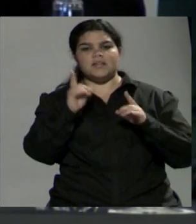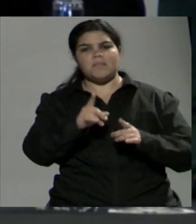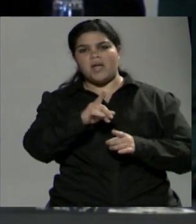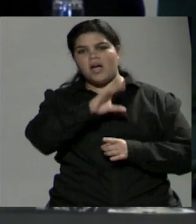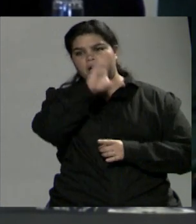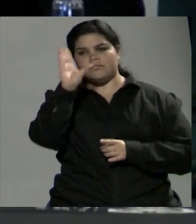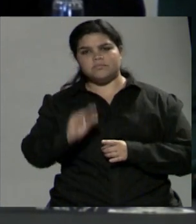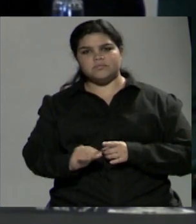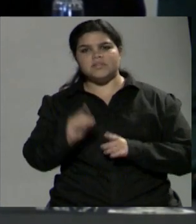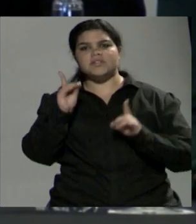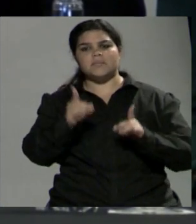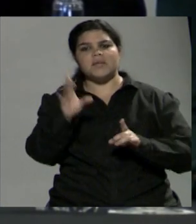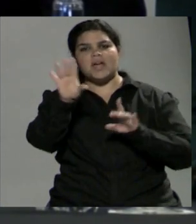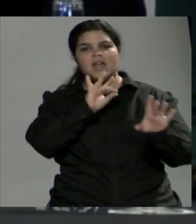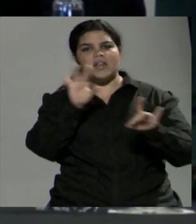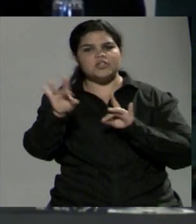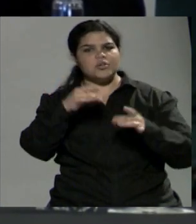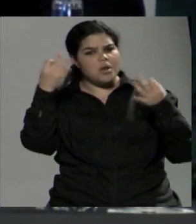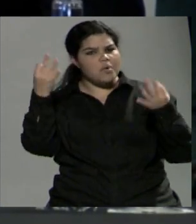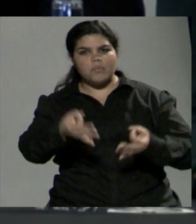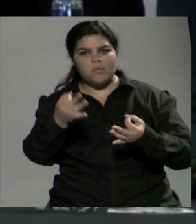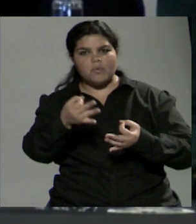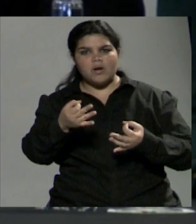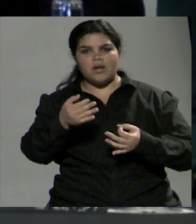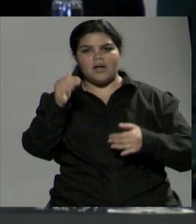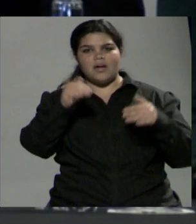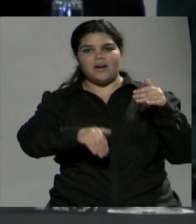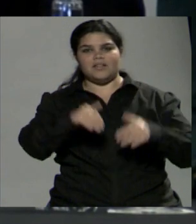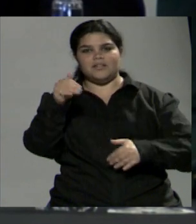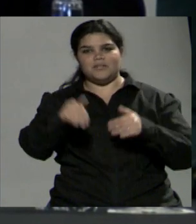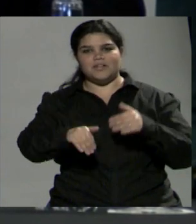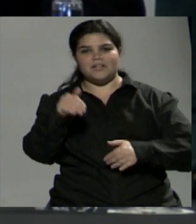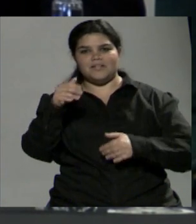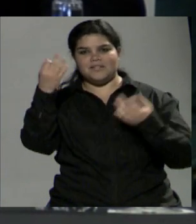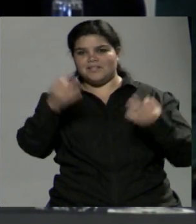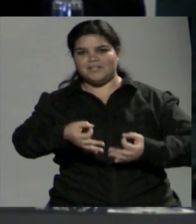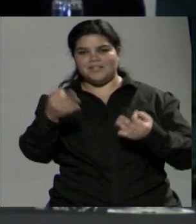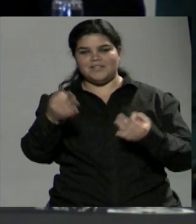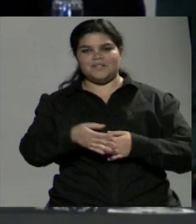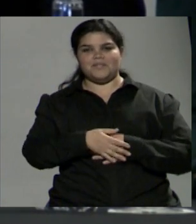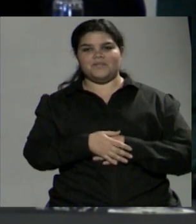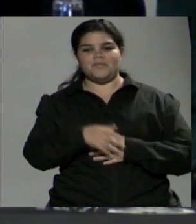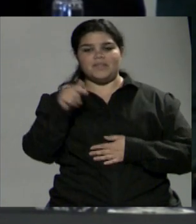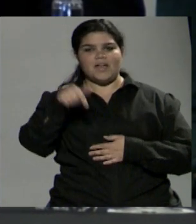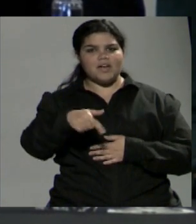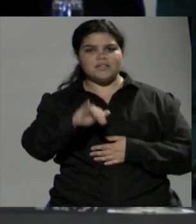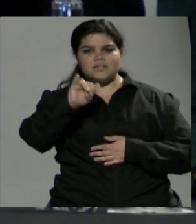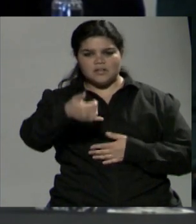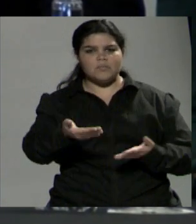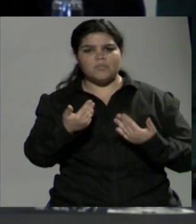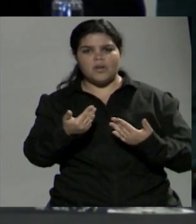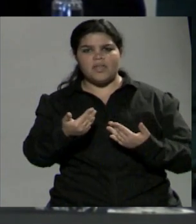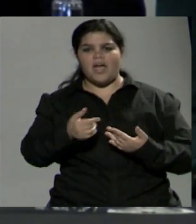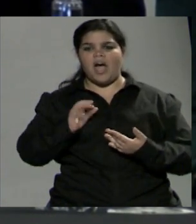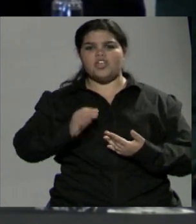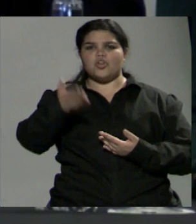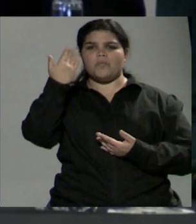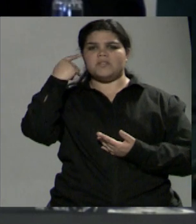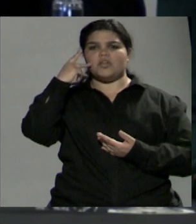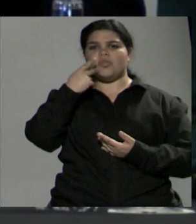haber hecho buenas elecciones, nos permite decir hoy que el cambio creció desde